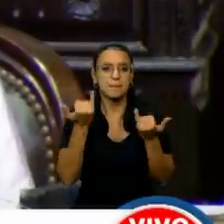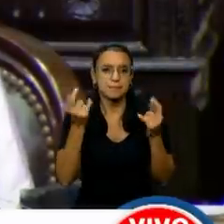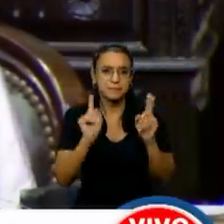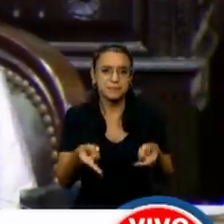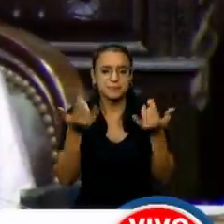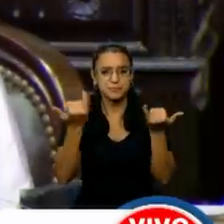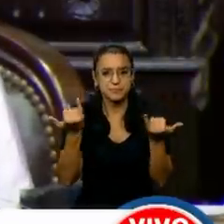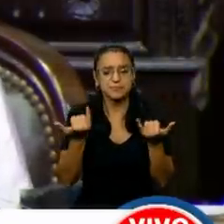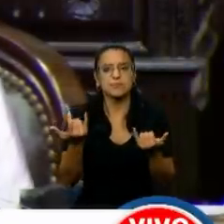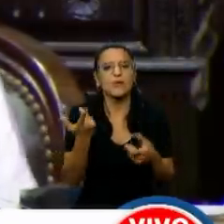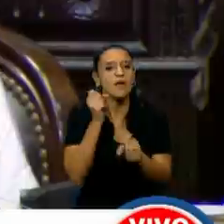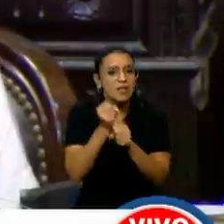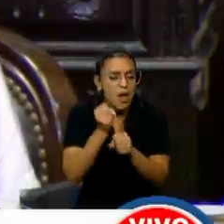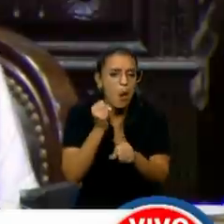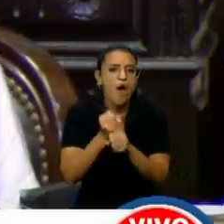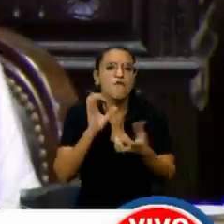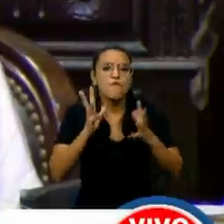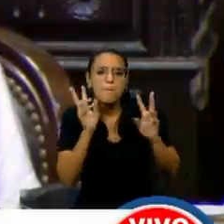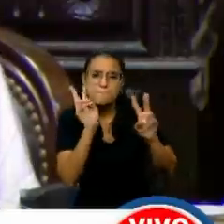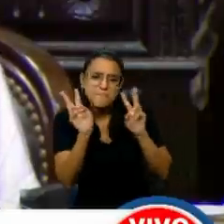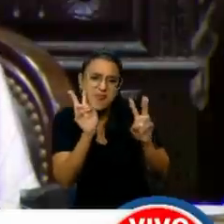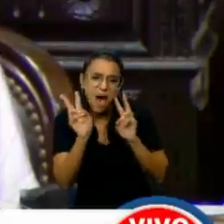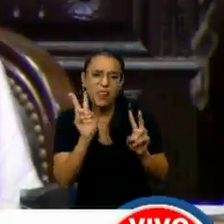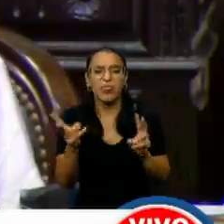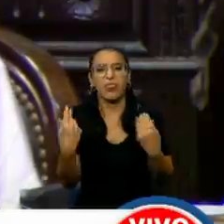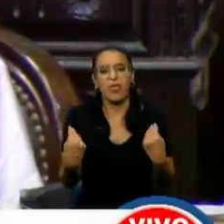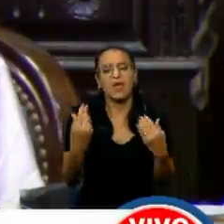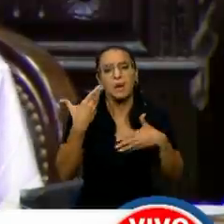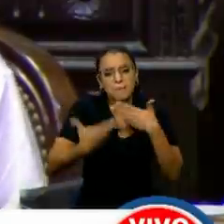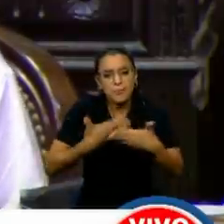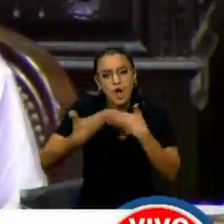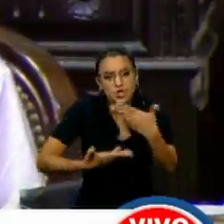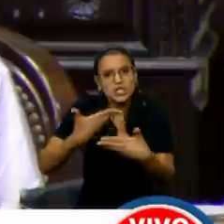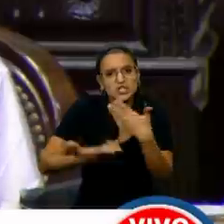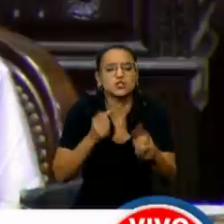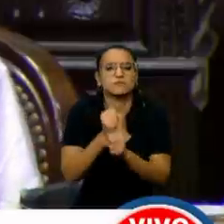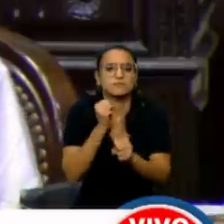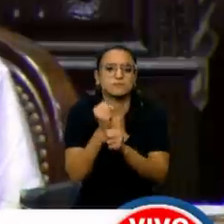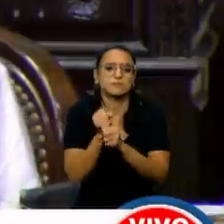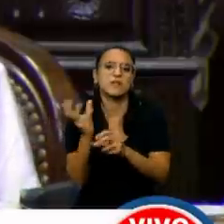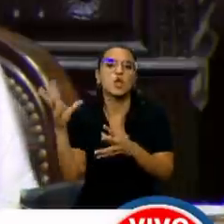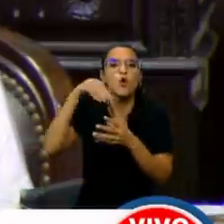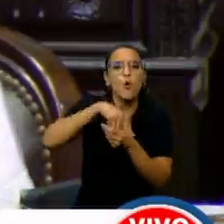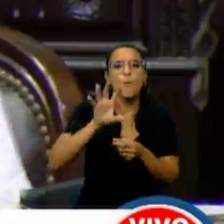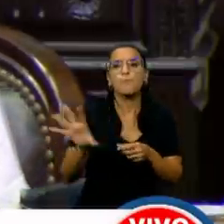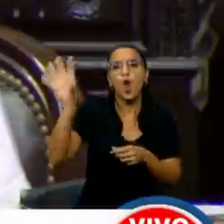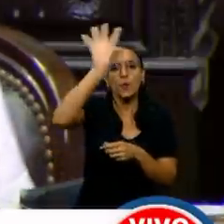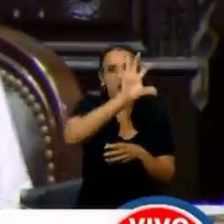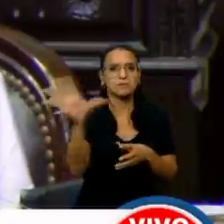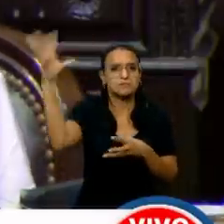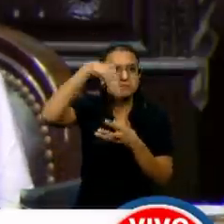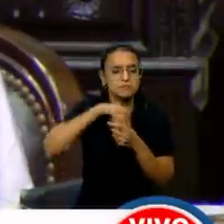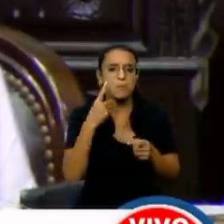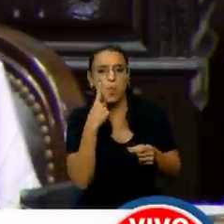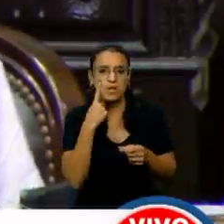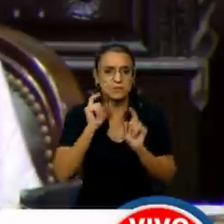un trabajo y una mirada y un proceso de gestión que incluye a cada una de las provincias de la argentina y sus